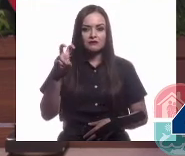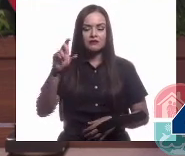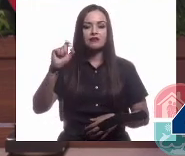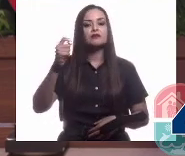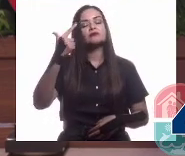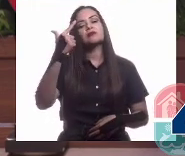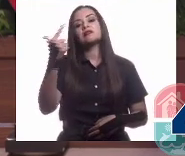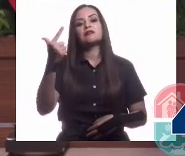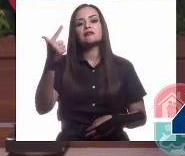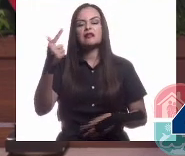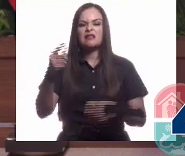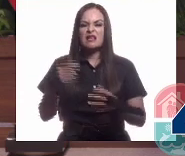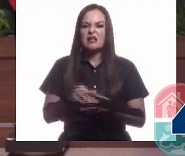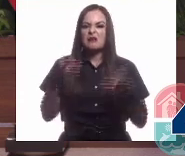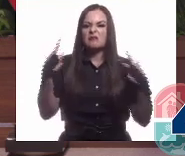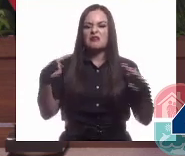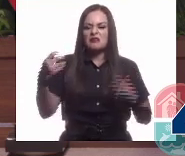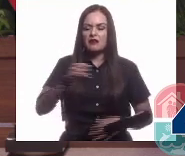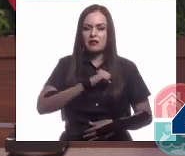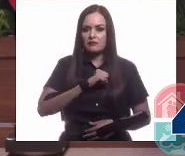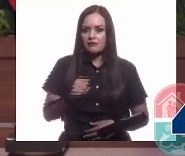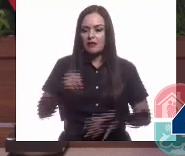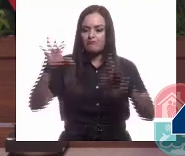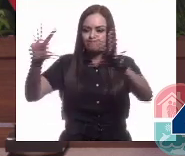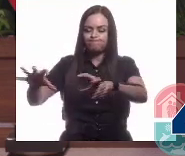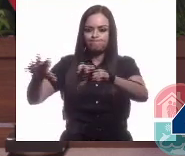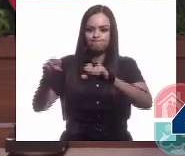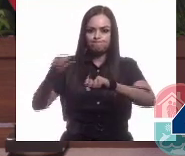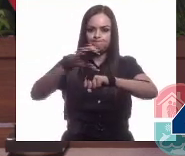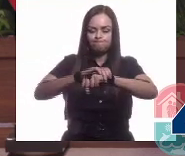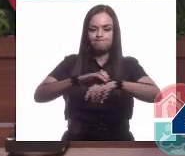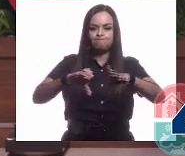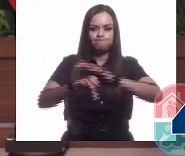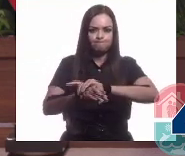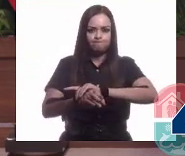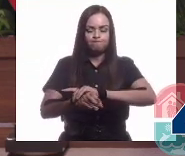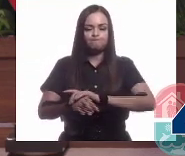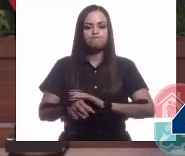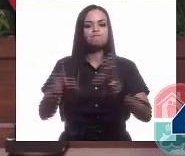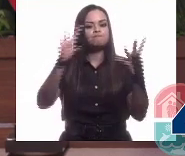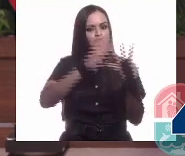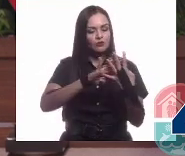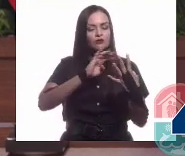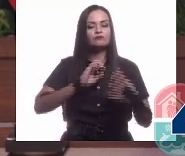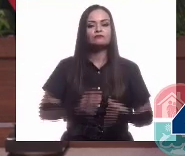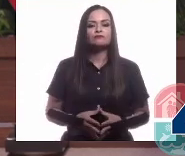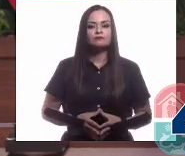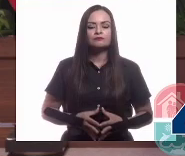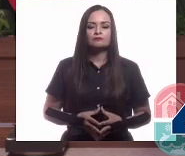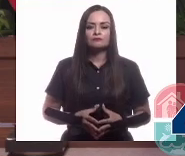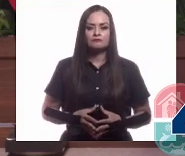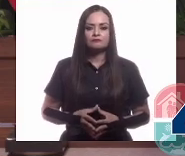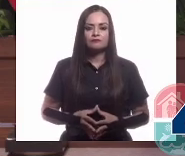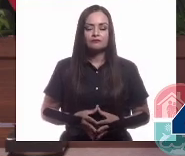del fuero común y 808 del fuero federal. Y además convertimos nuestros retos en